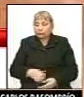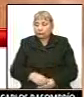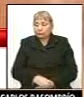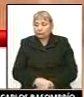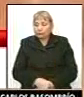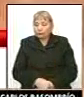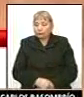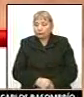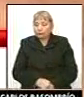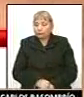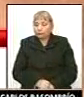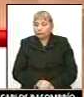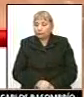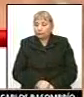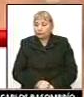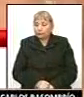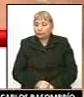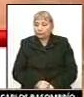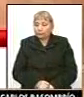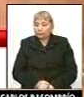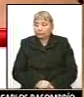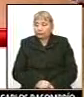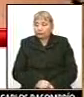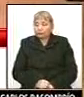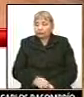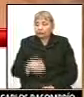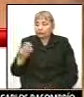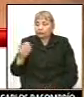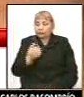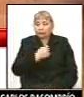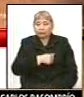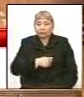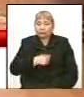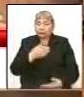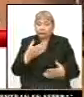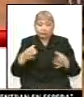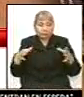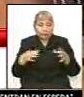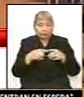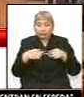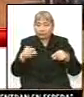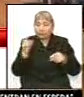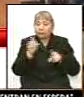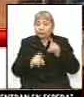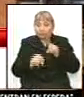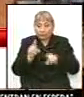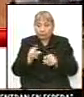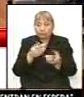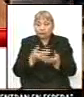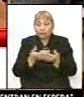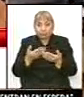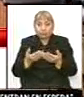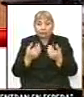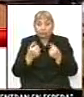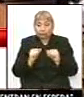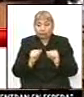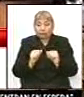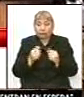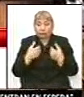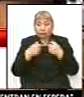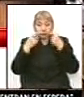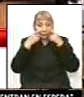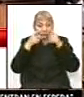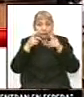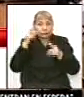Congresista. Presidente, es una lástima que en esta comisión, para algunas cosas, cuando se trata de tener una visión